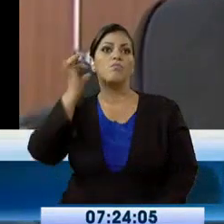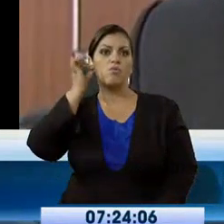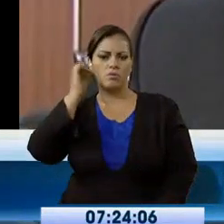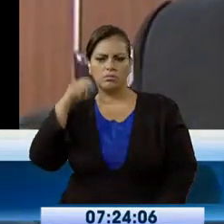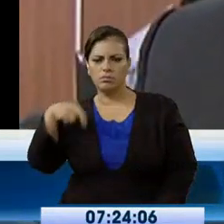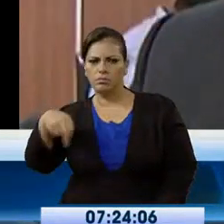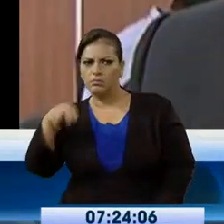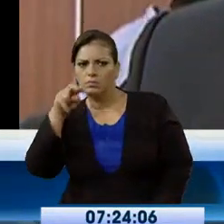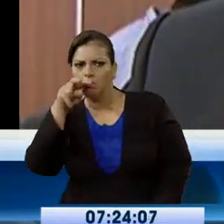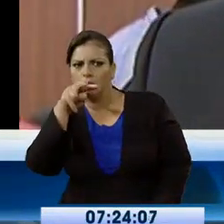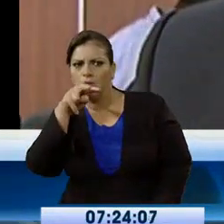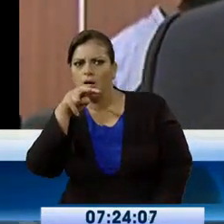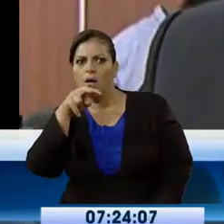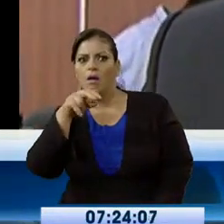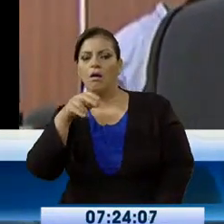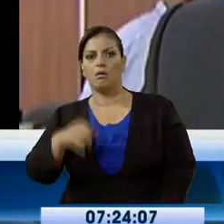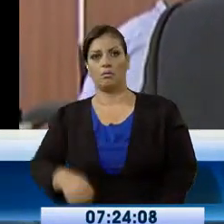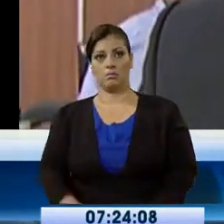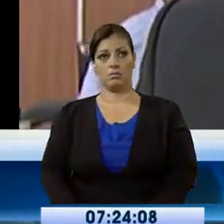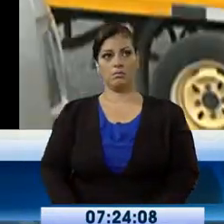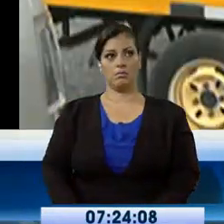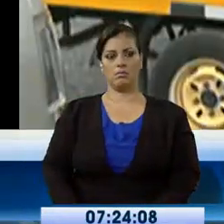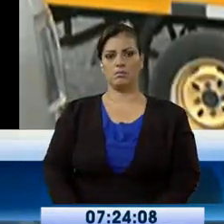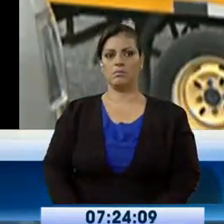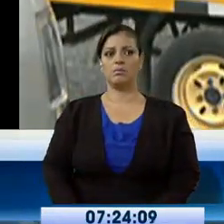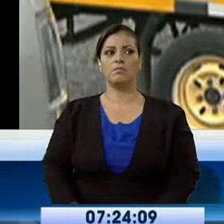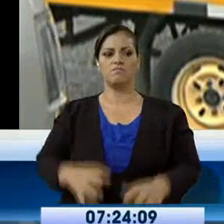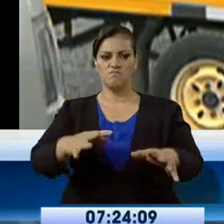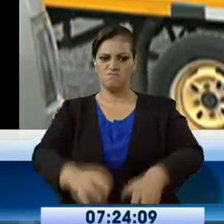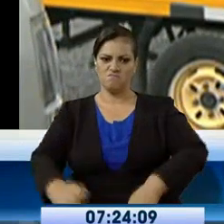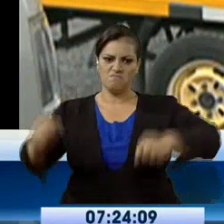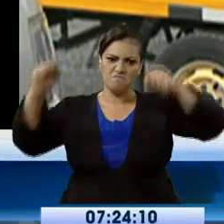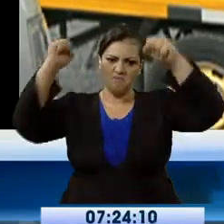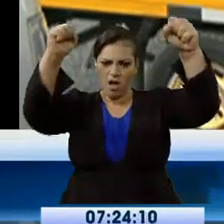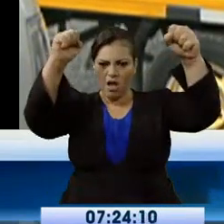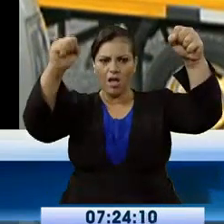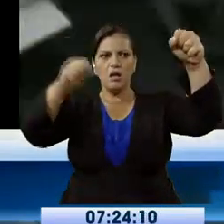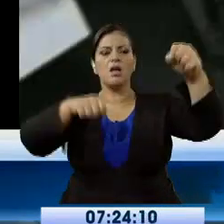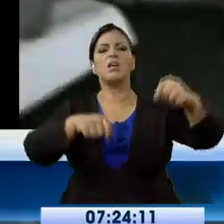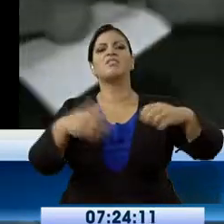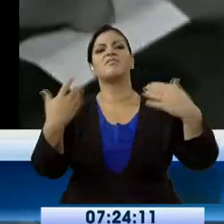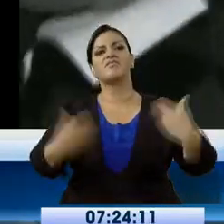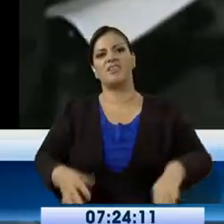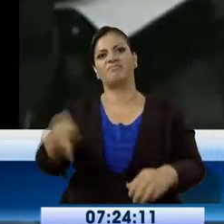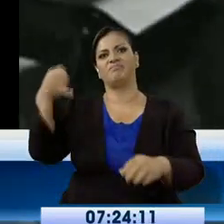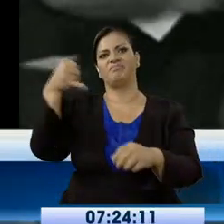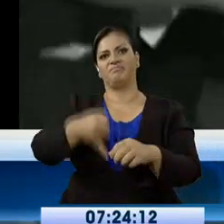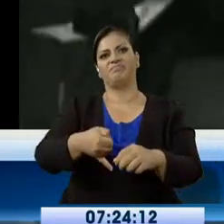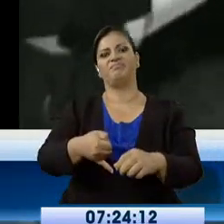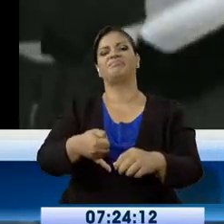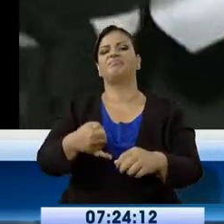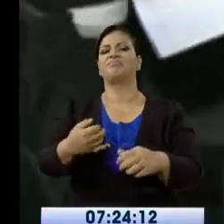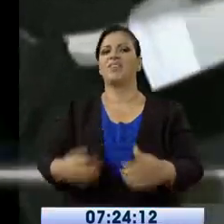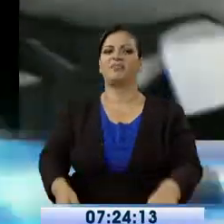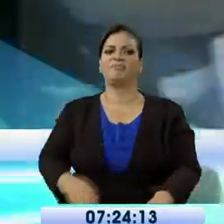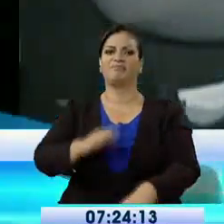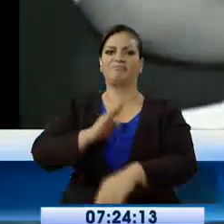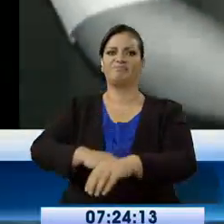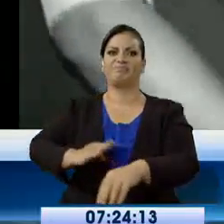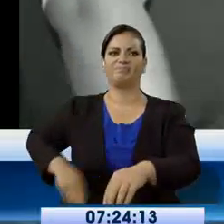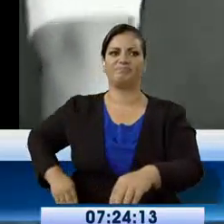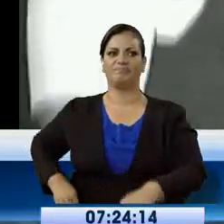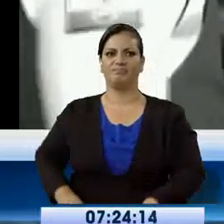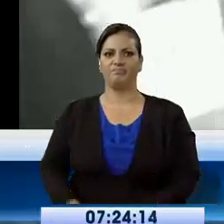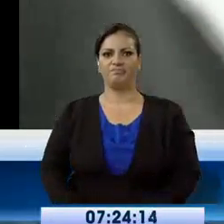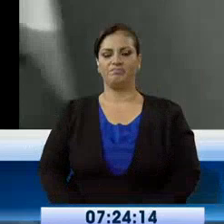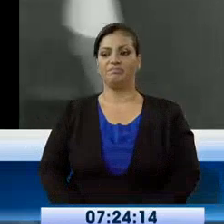ellas abren las lonas de la tricimoto, ya se había perpetrado el hecho. Al descubrir lo que el sospechoso hacía con la niña,